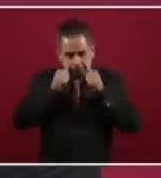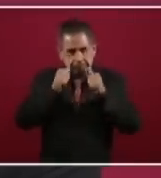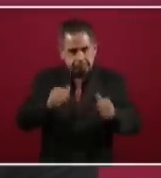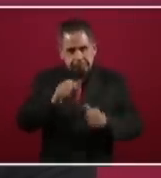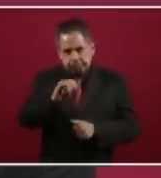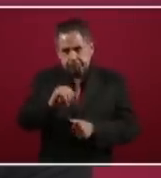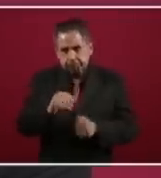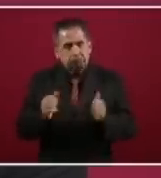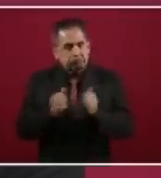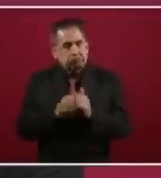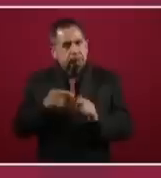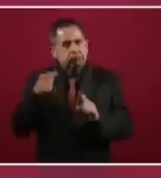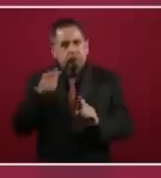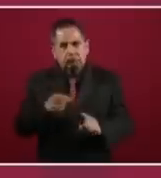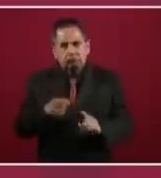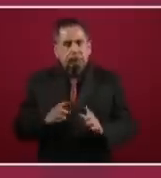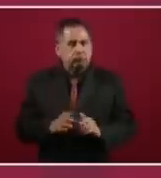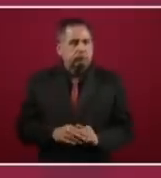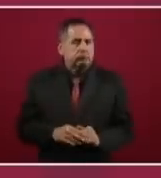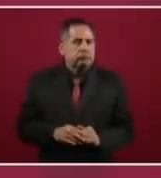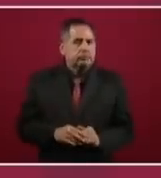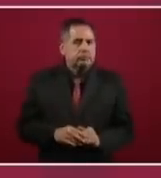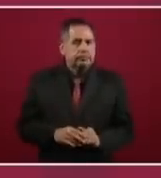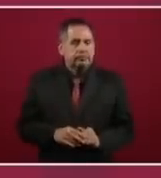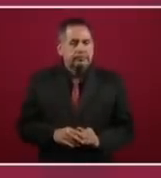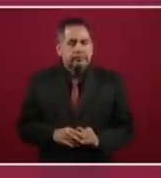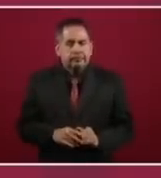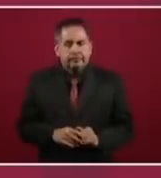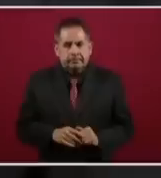pero si